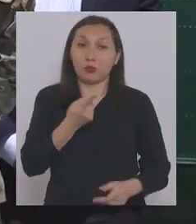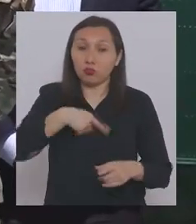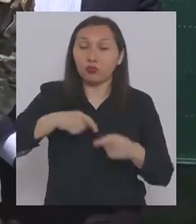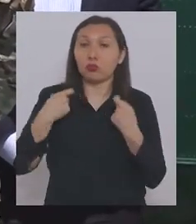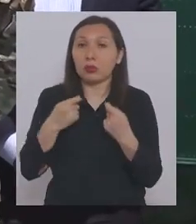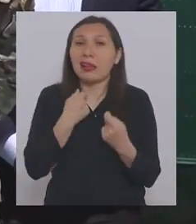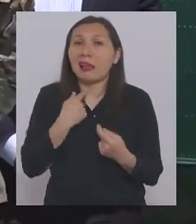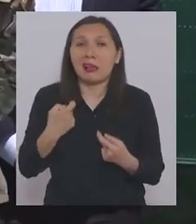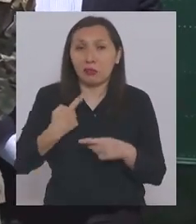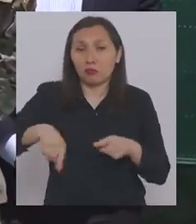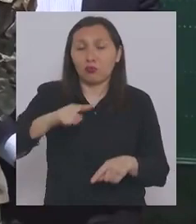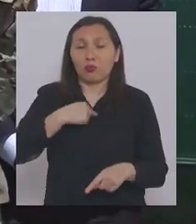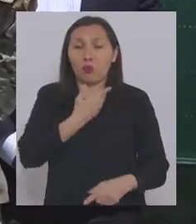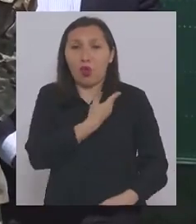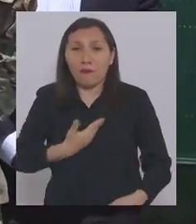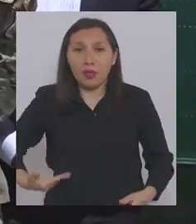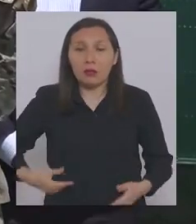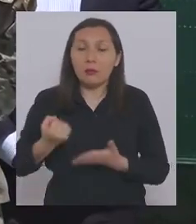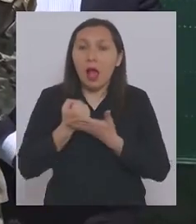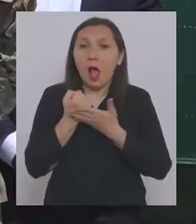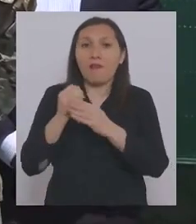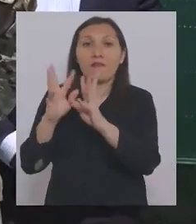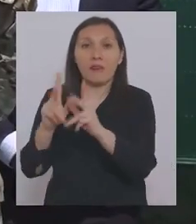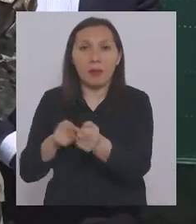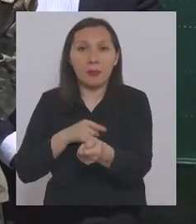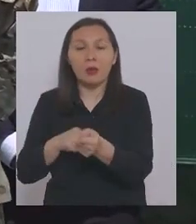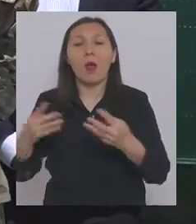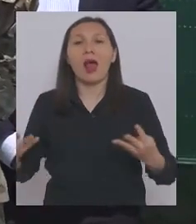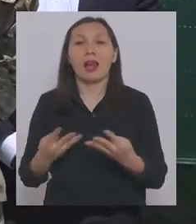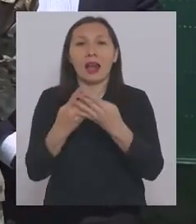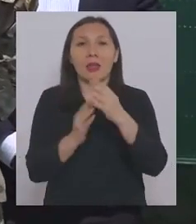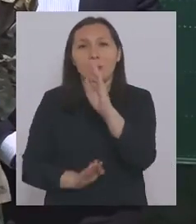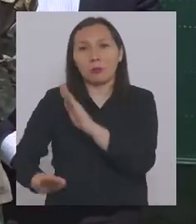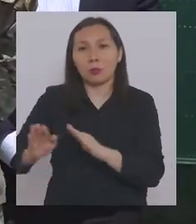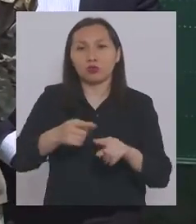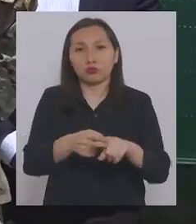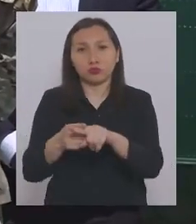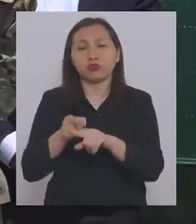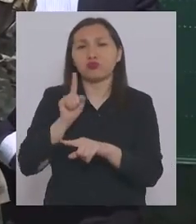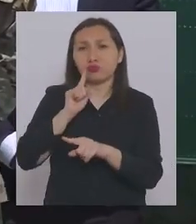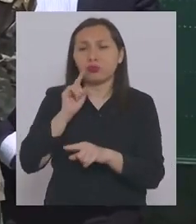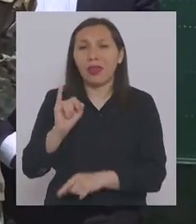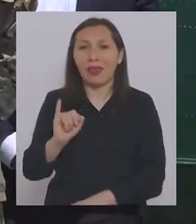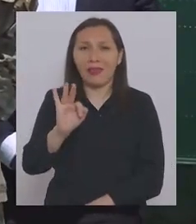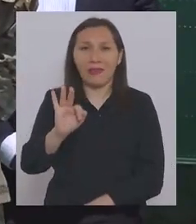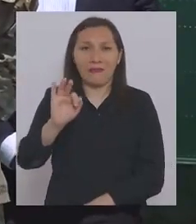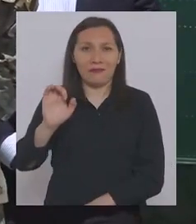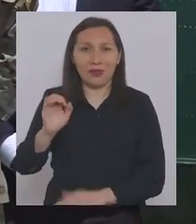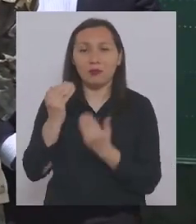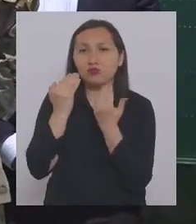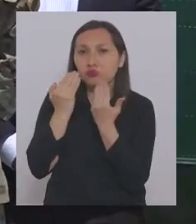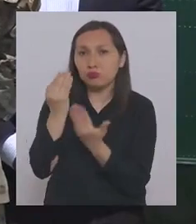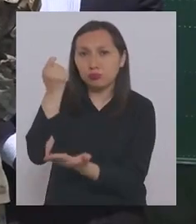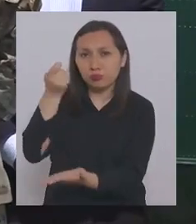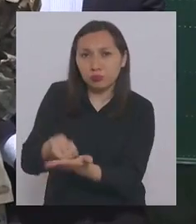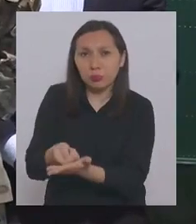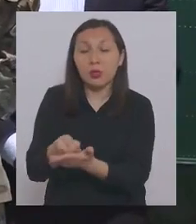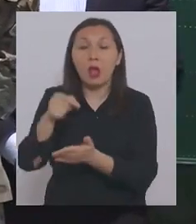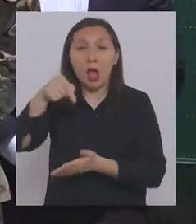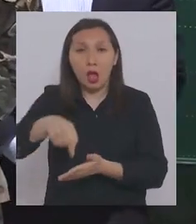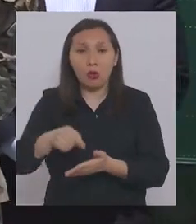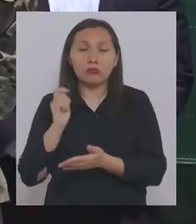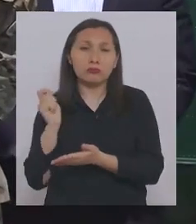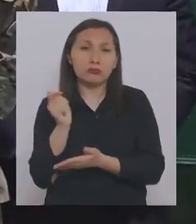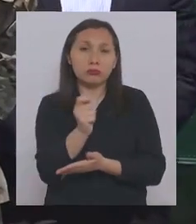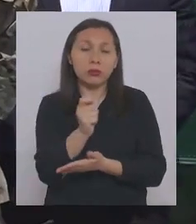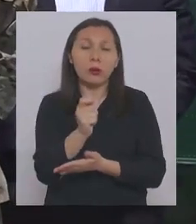como gobierno? Ayudar a las familias, y ahí está la red de protección social, ahí está el ingreso familiar de emergencia, que hoy día está llegando